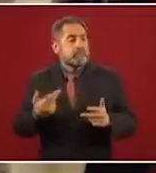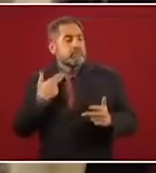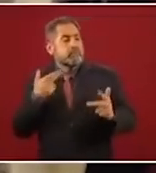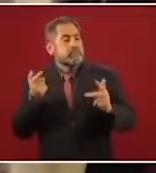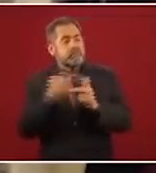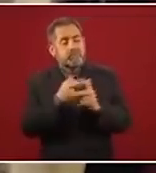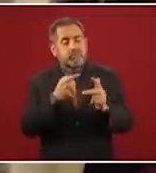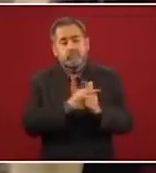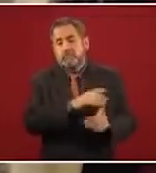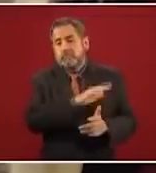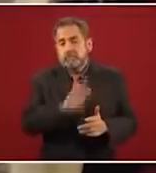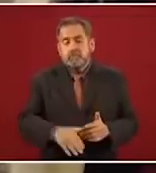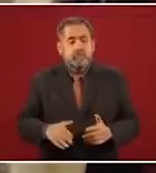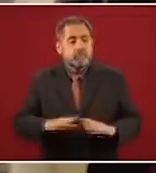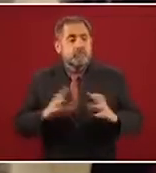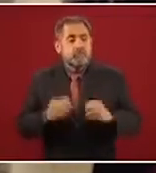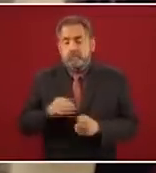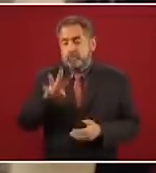fue de